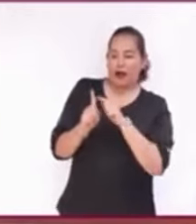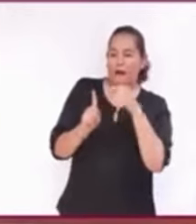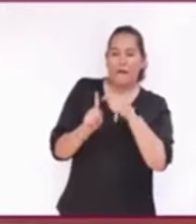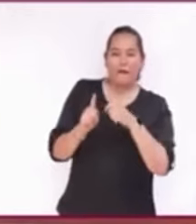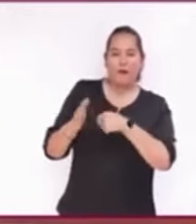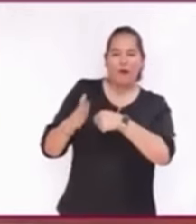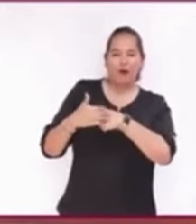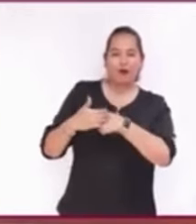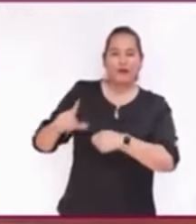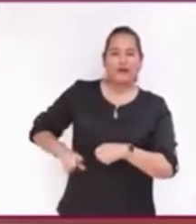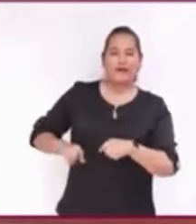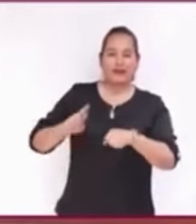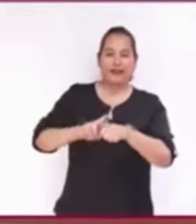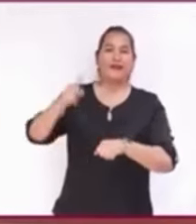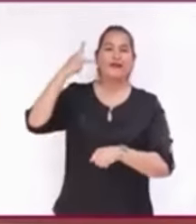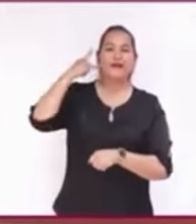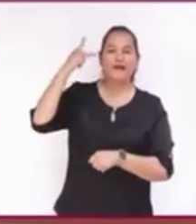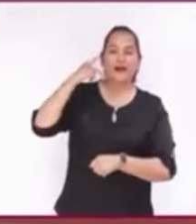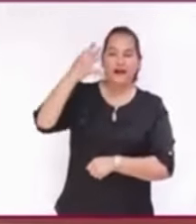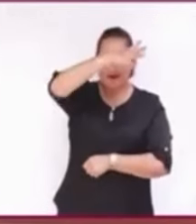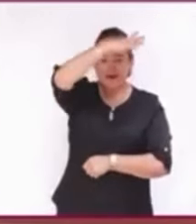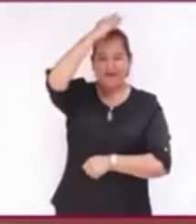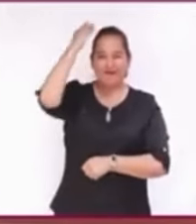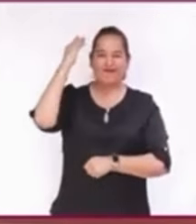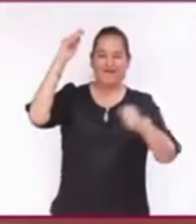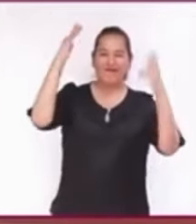de Puebla, Alejandro Armenta.